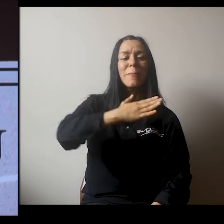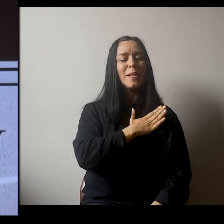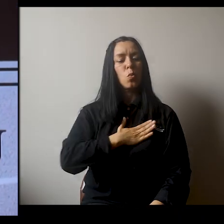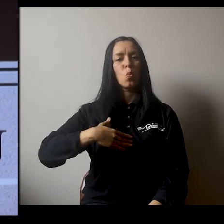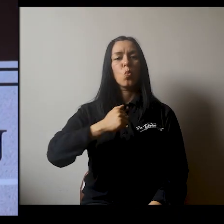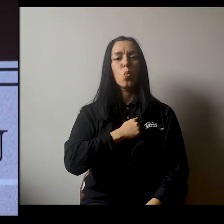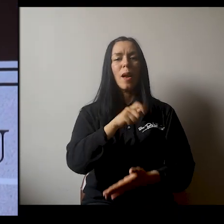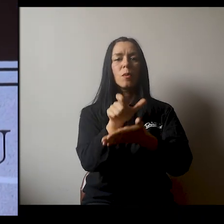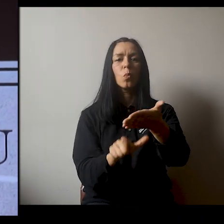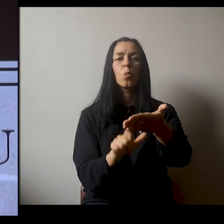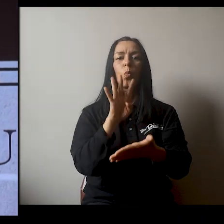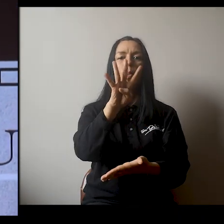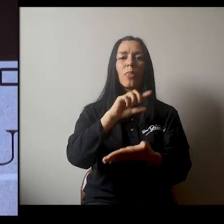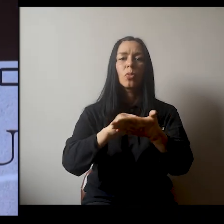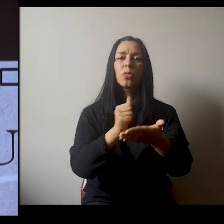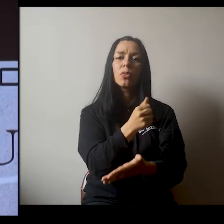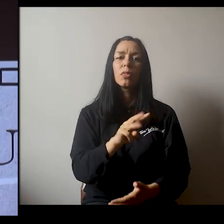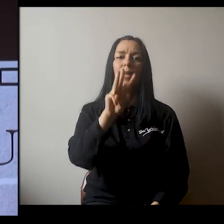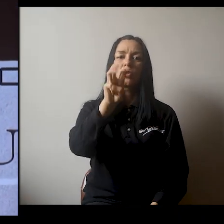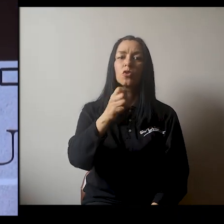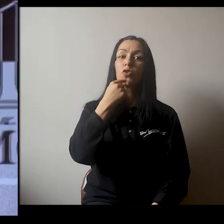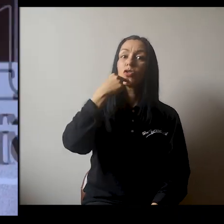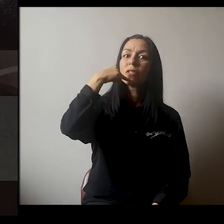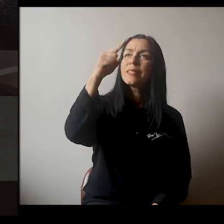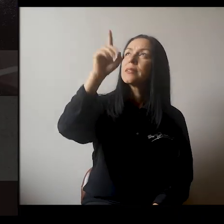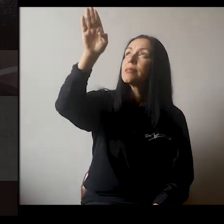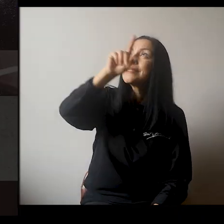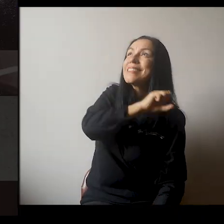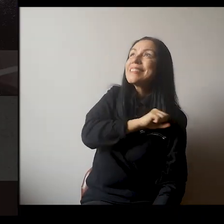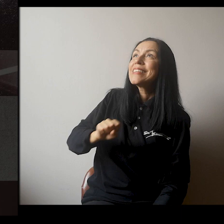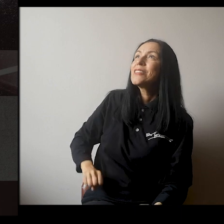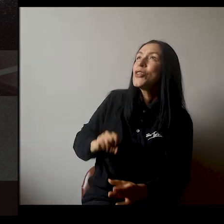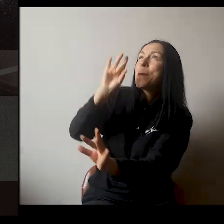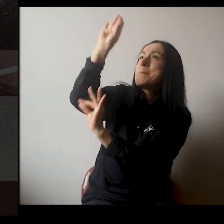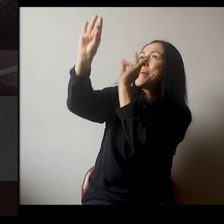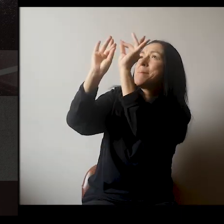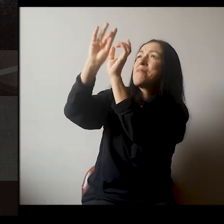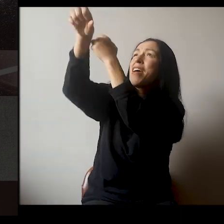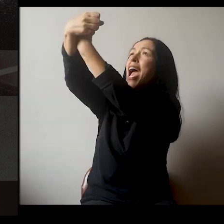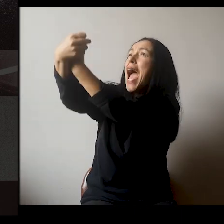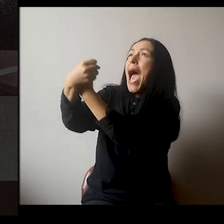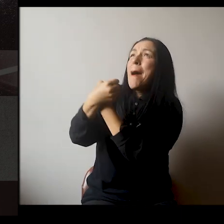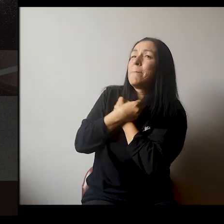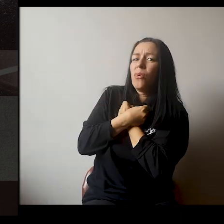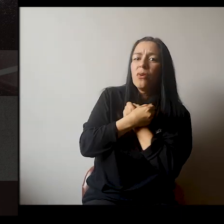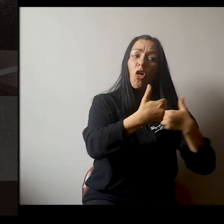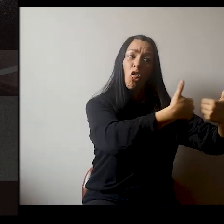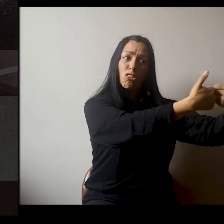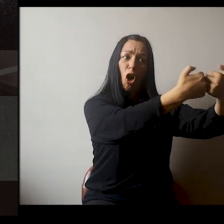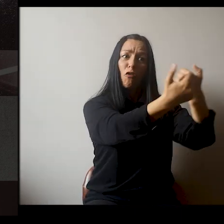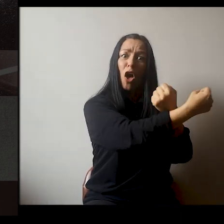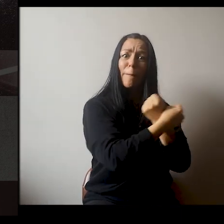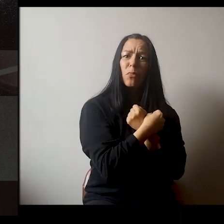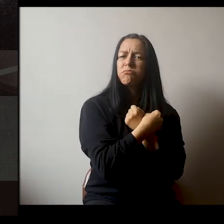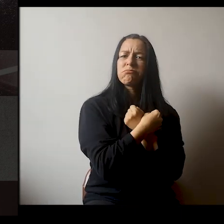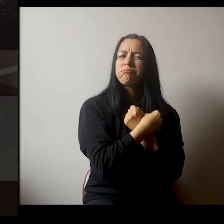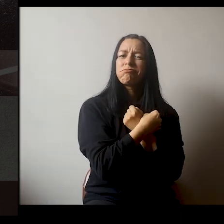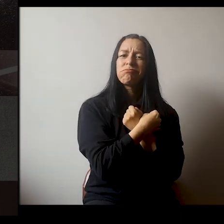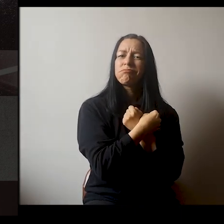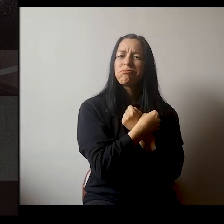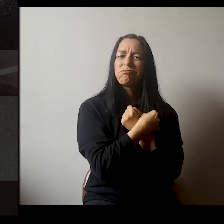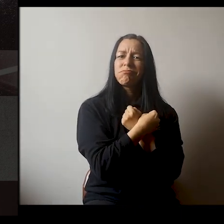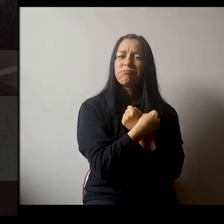1 Juan 4:18, que dice: el amor perfecto expulsa todo temor. Ahí no está hablando del amor